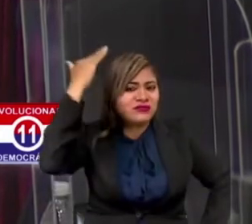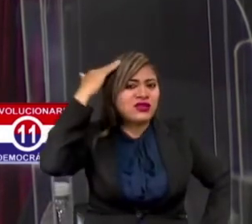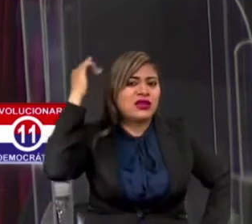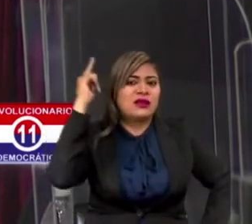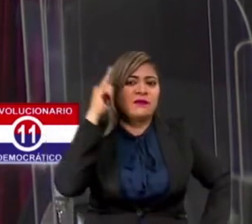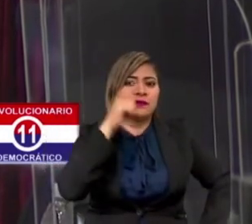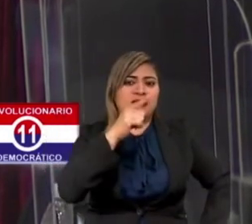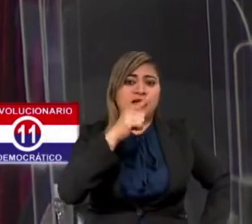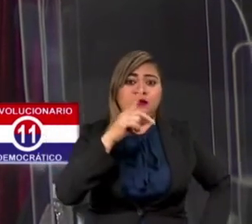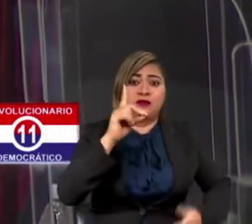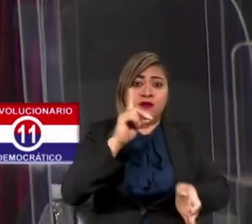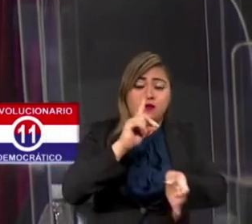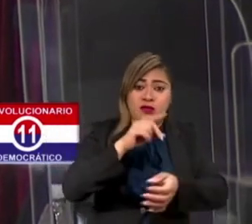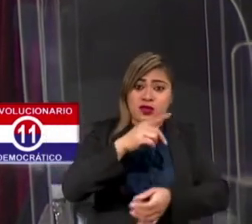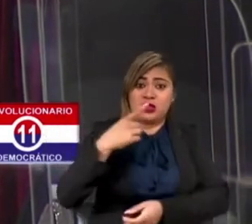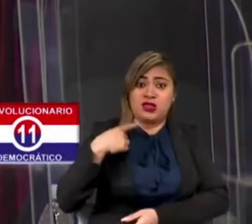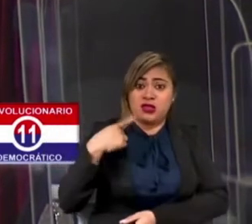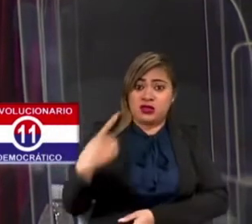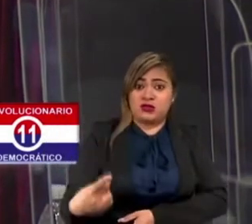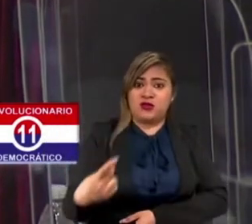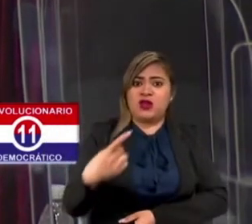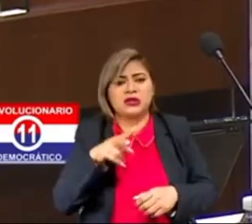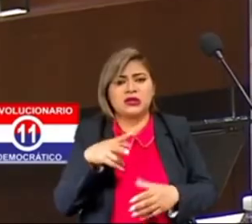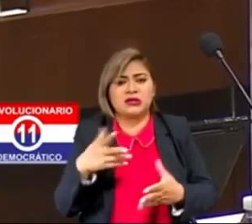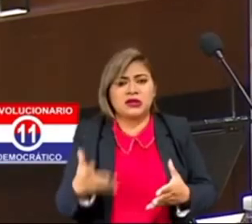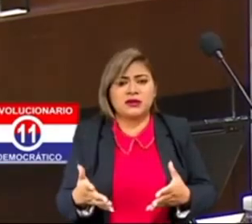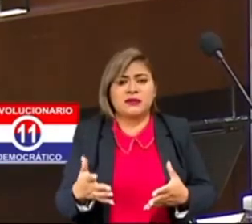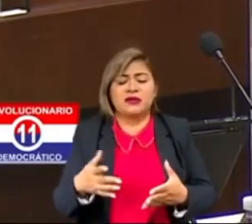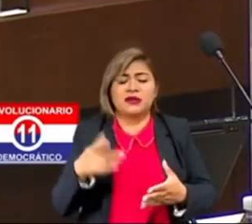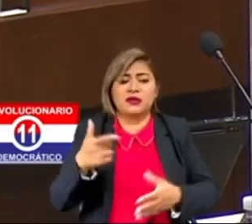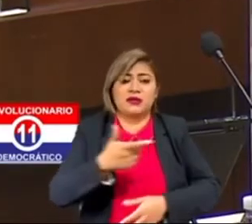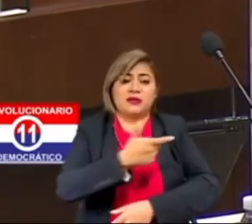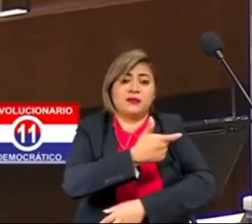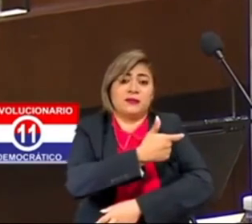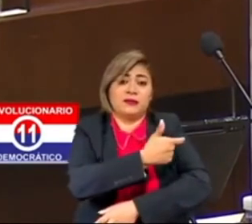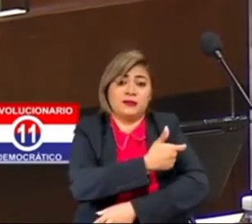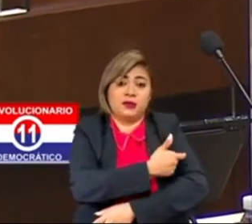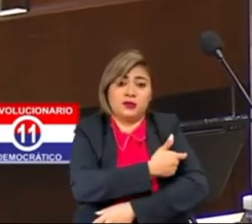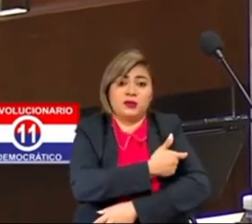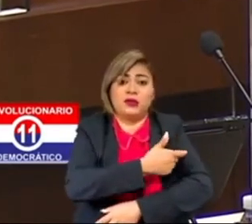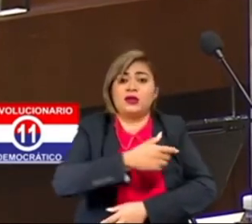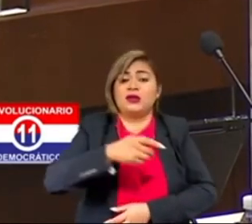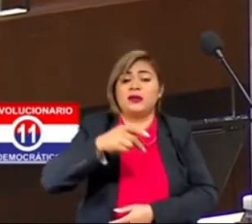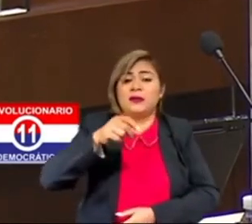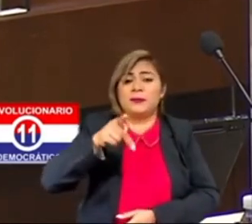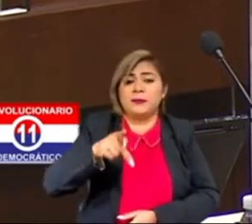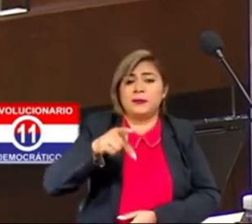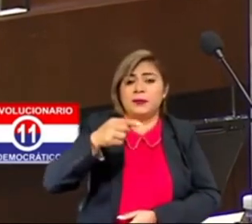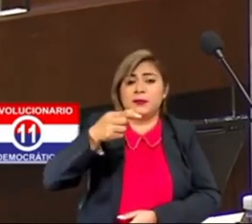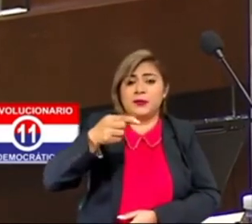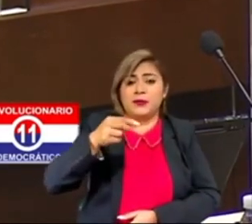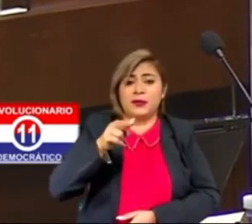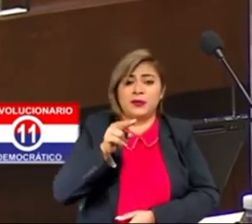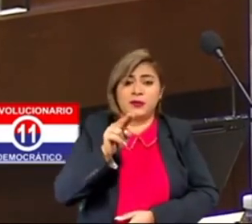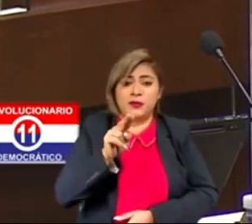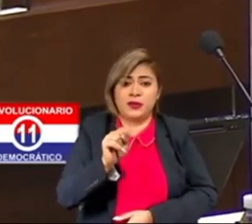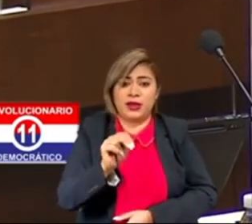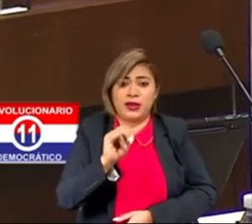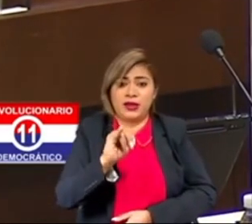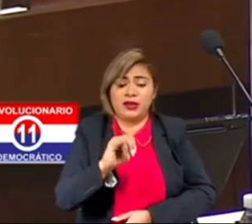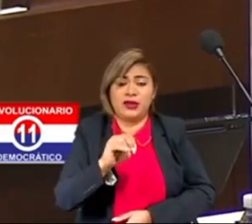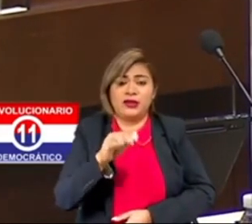señor Enrique Lao está haciendo los negocios. Del Sputnik, que ayer se firmó una intención para Panamá